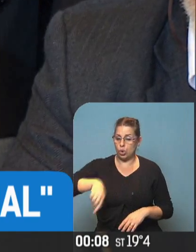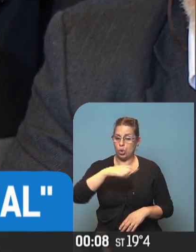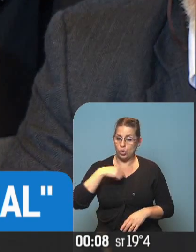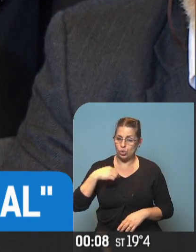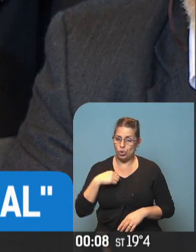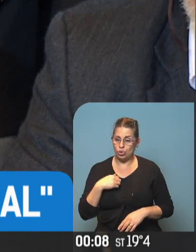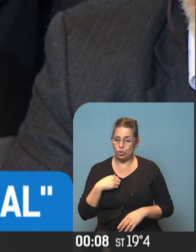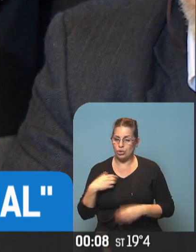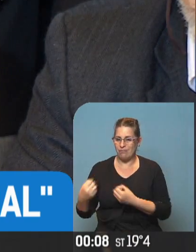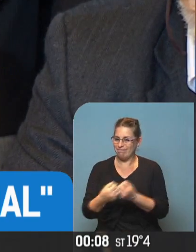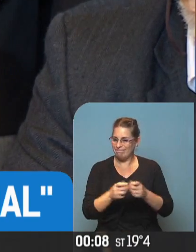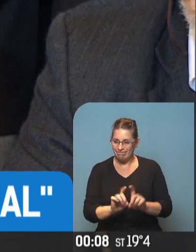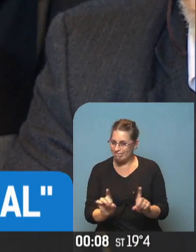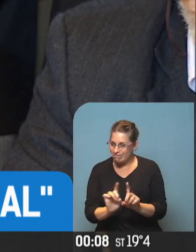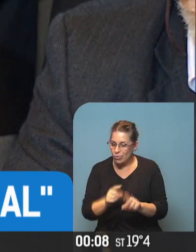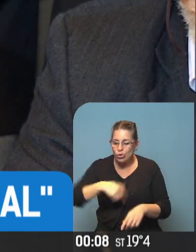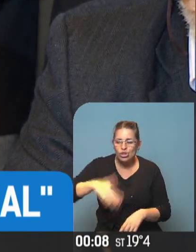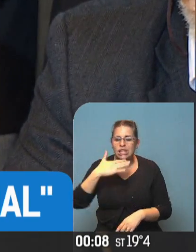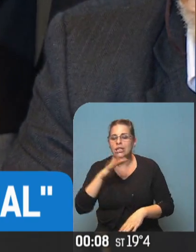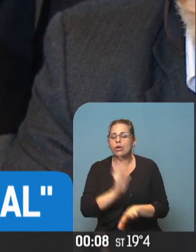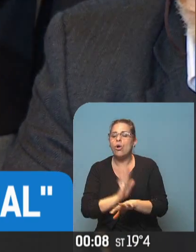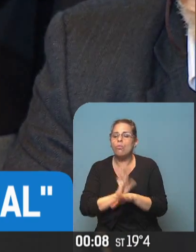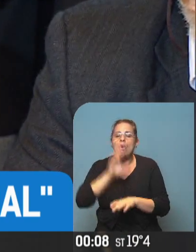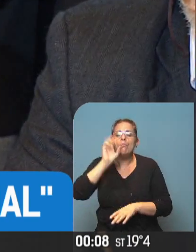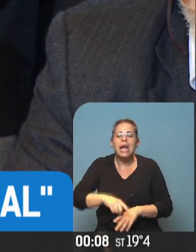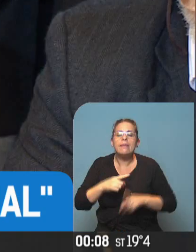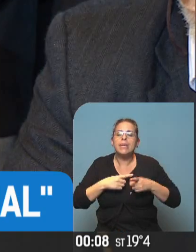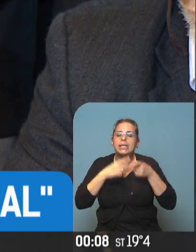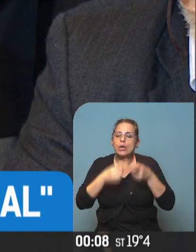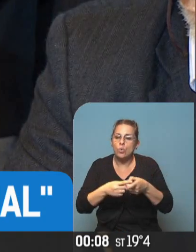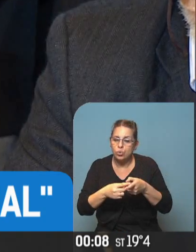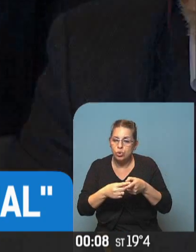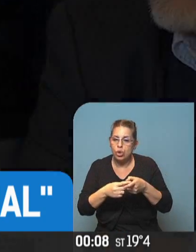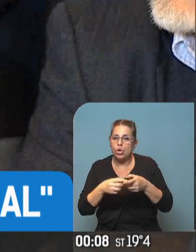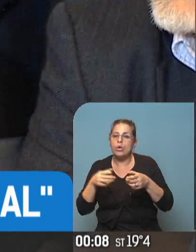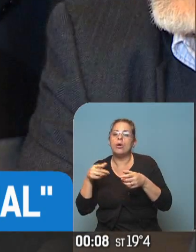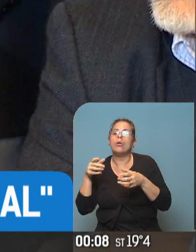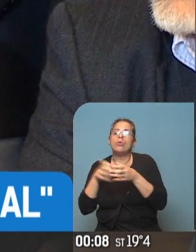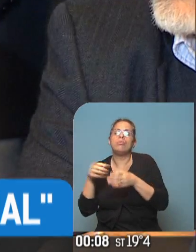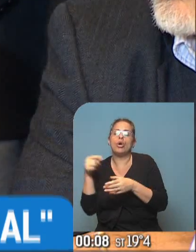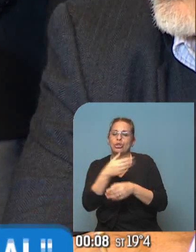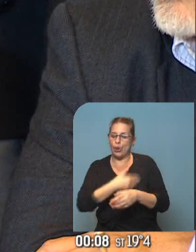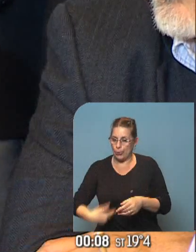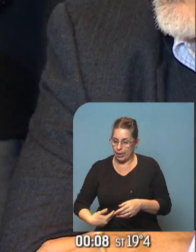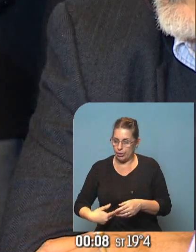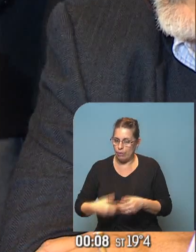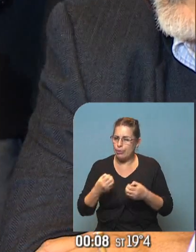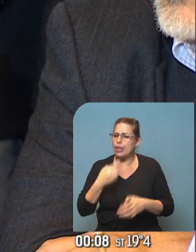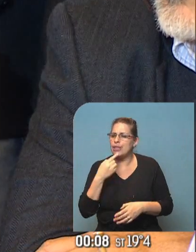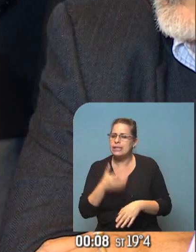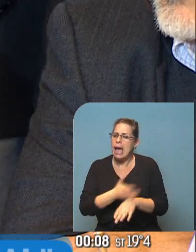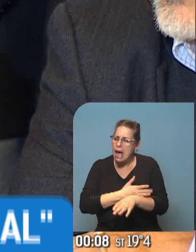no convalidar lo que entendemos como un plan de persecución de los opositores. ¿Por qué decimos que hay un